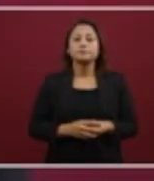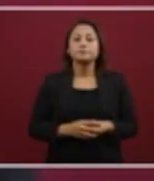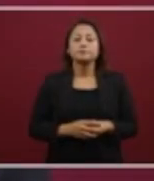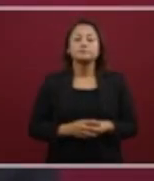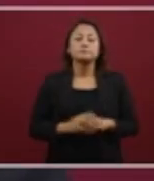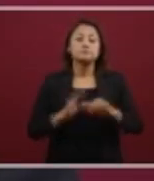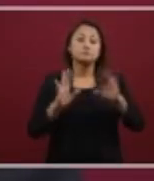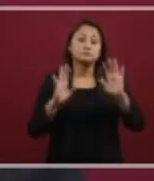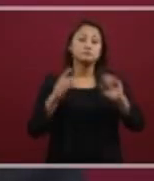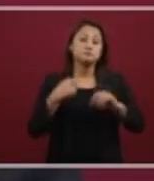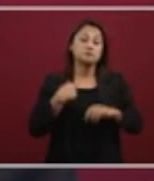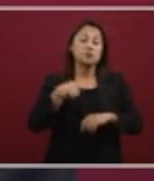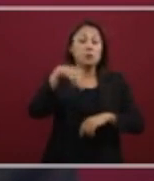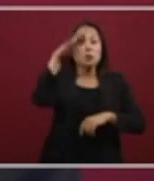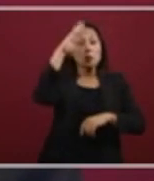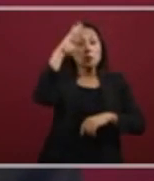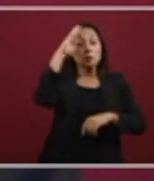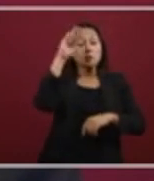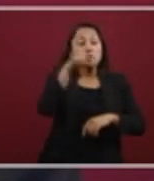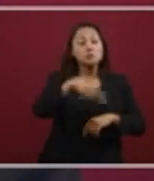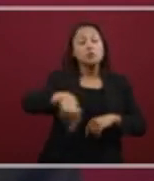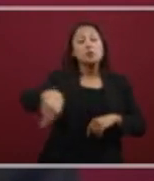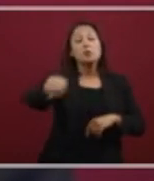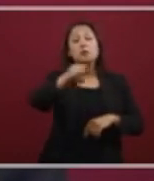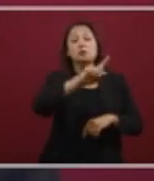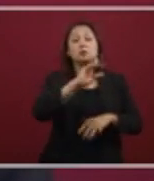Diría yo, abnegados,